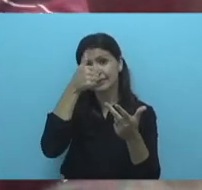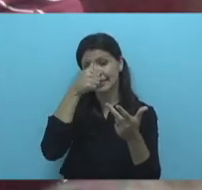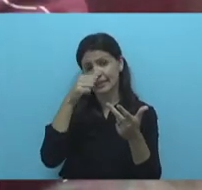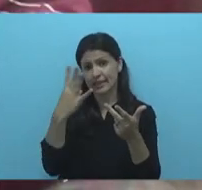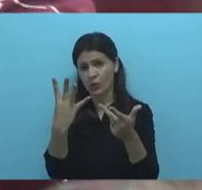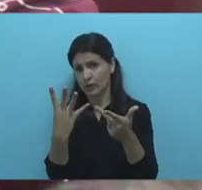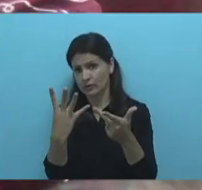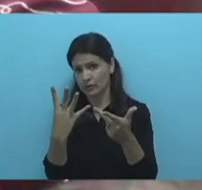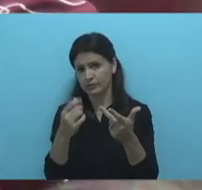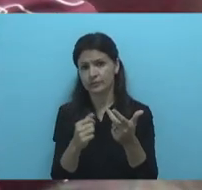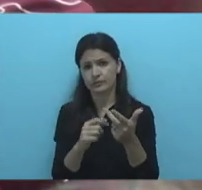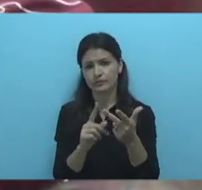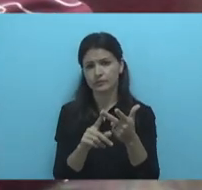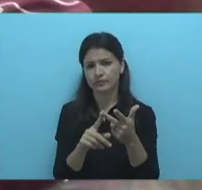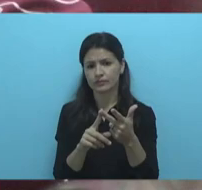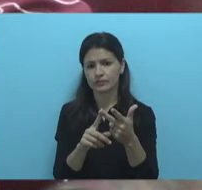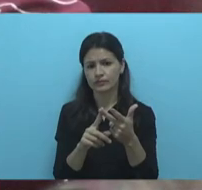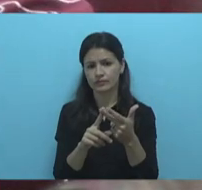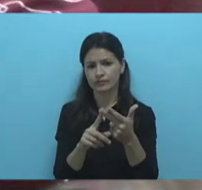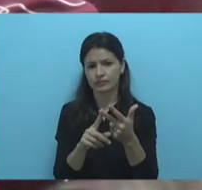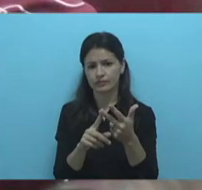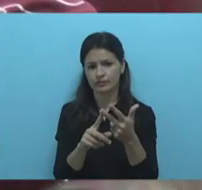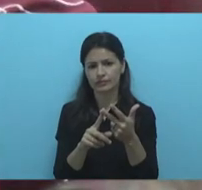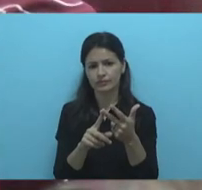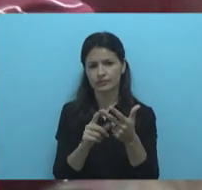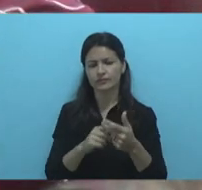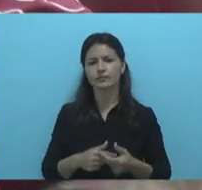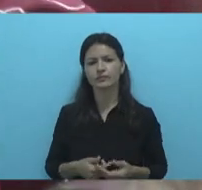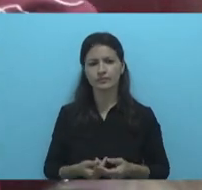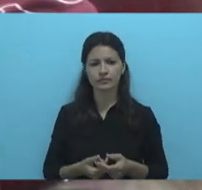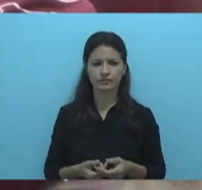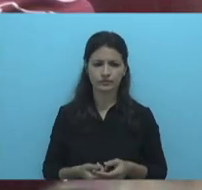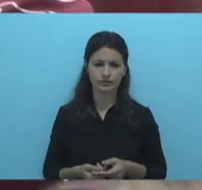64. A ver qué número es.